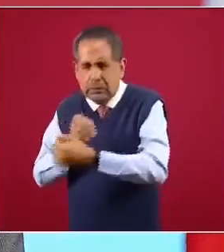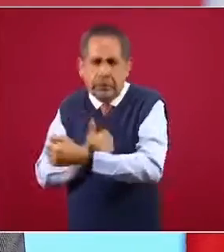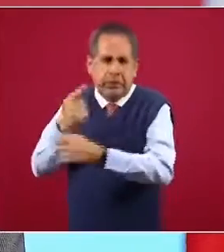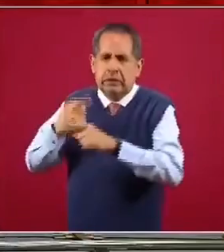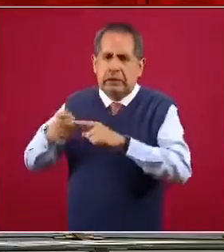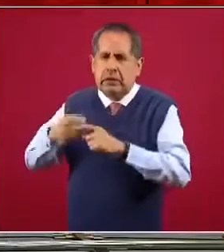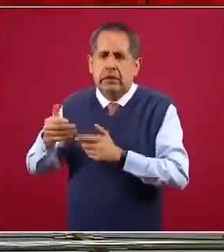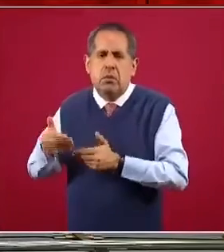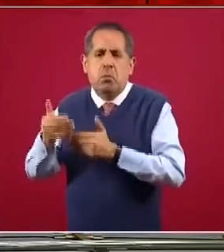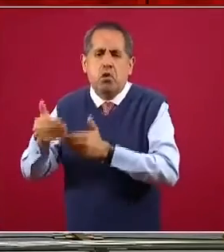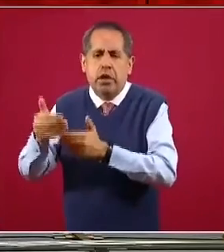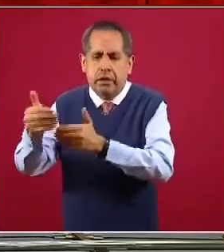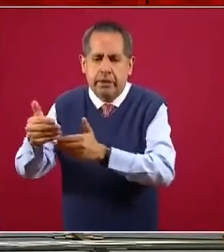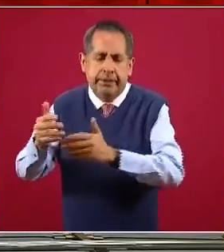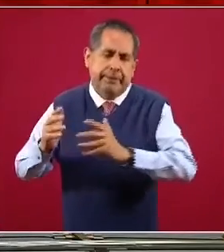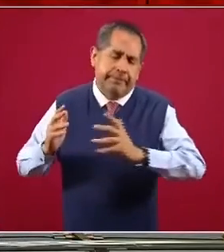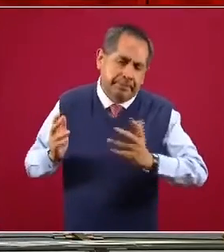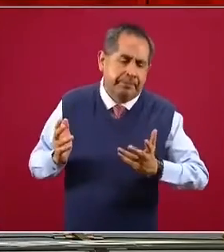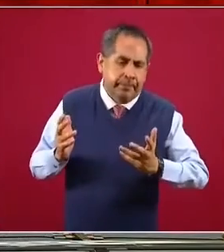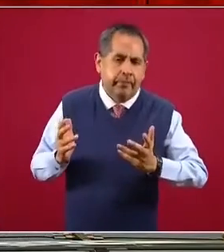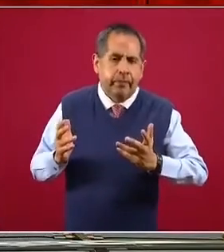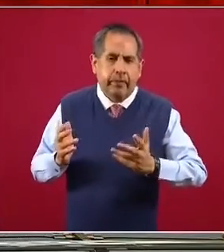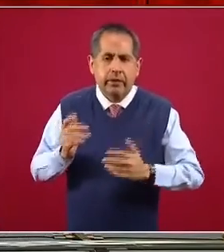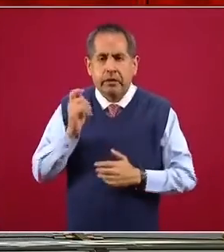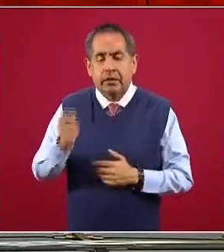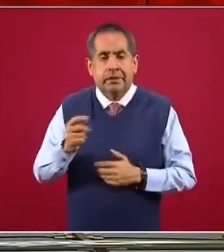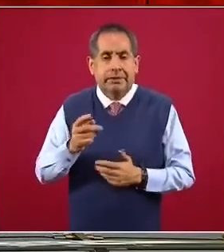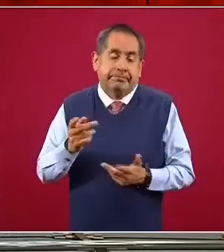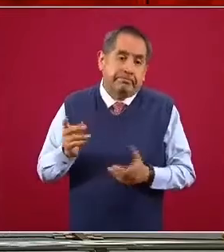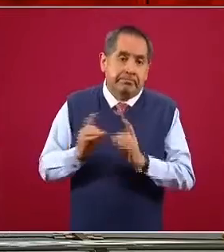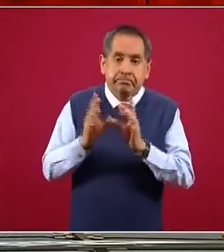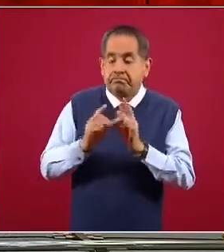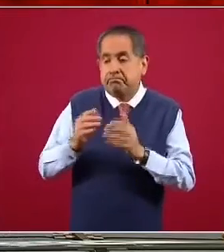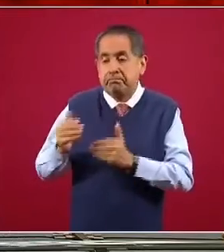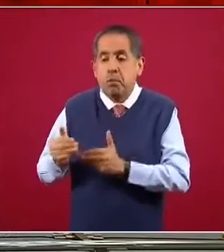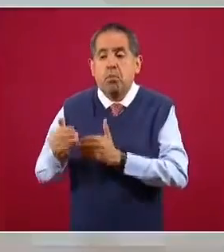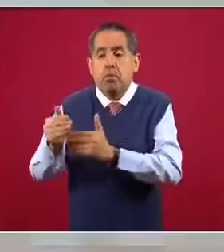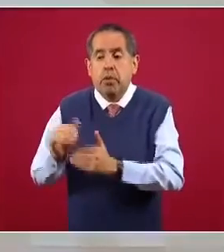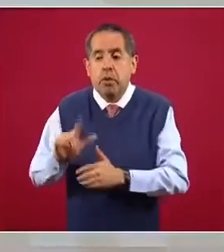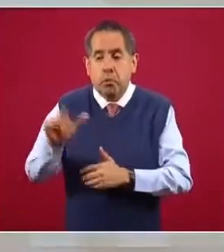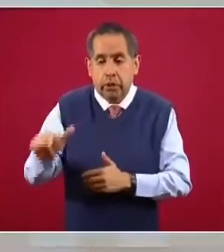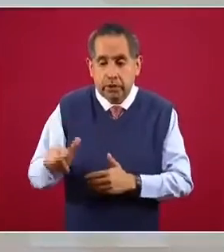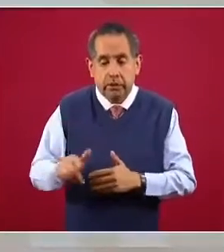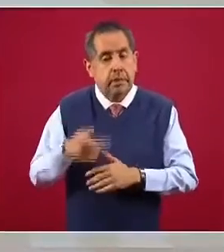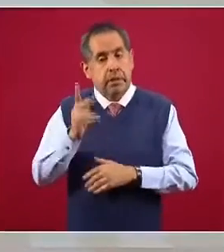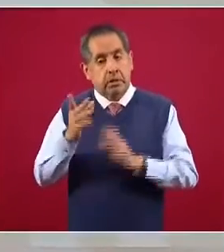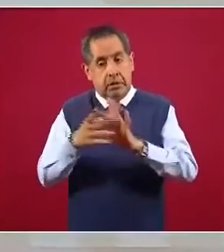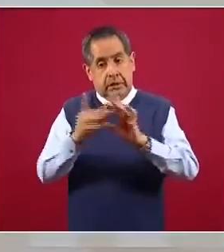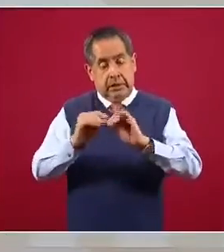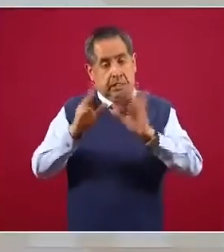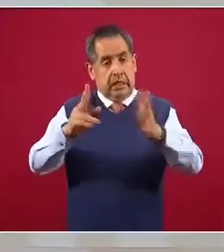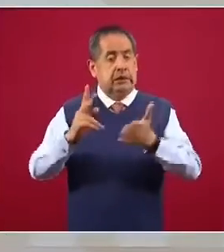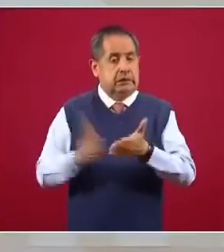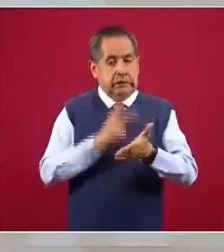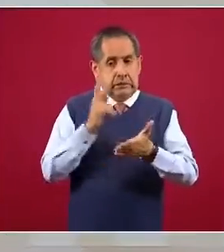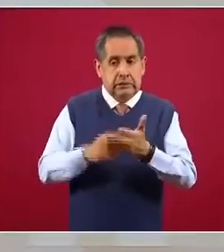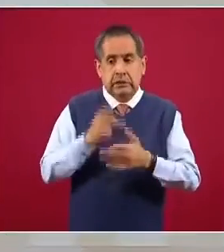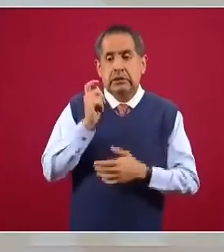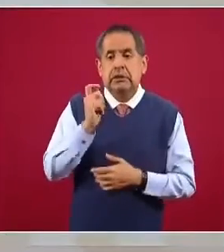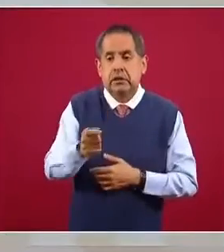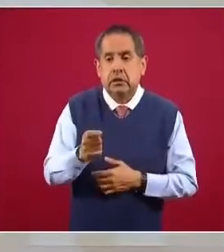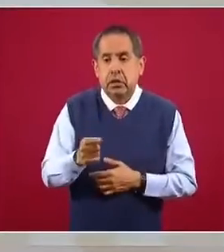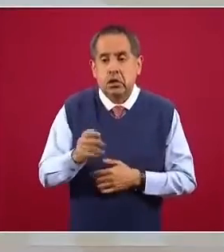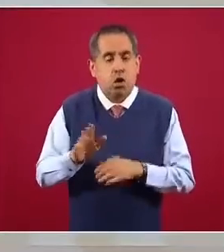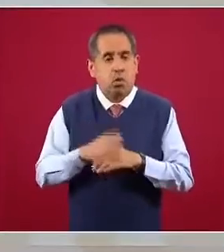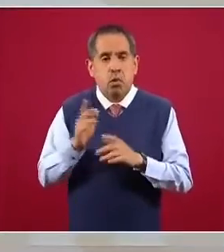de otro tipo, que definitivamente los tuvimos que posponer. Y hemos aclarado una y otra vez que esto fue